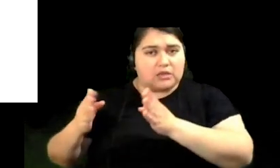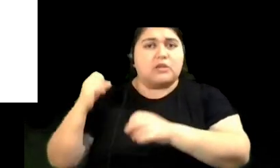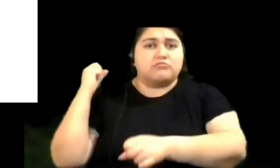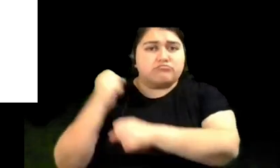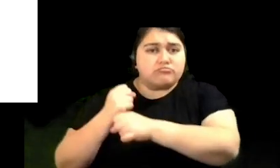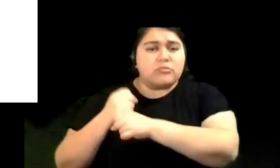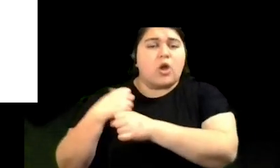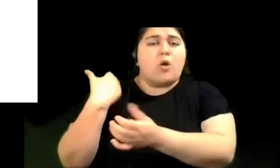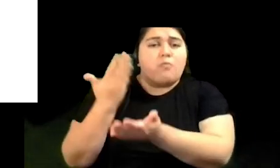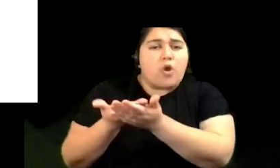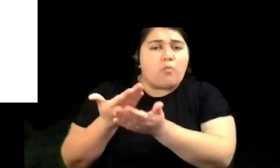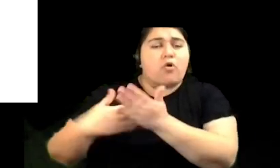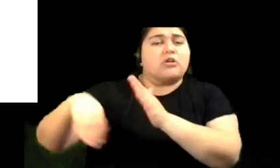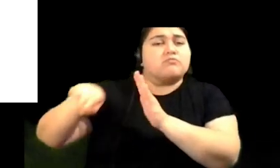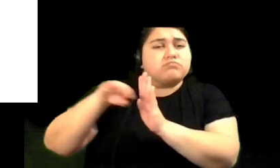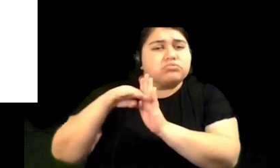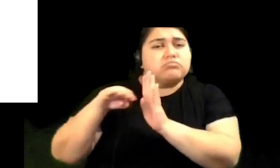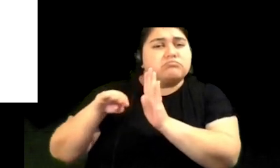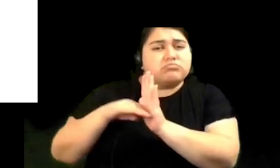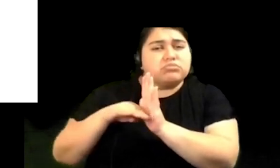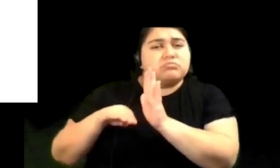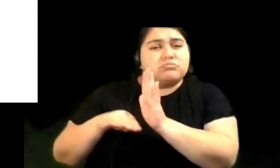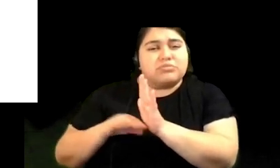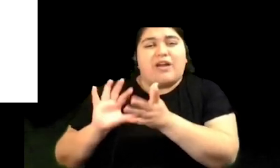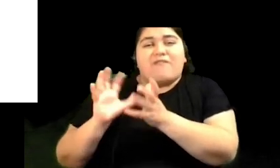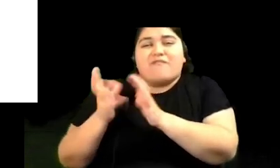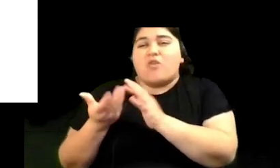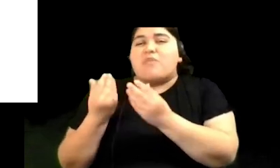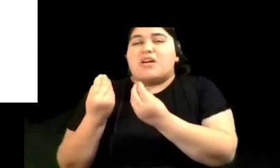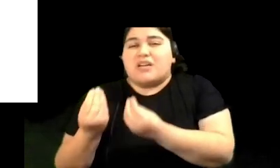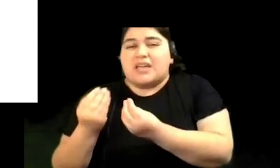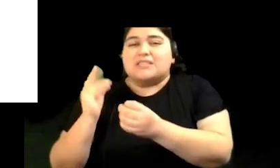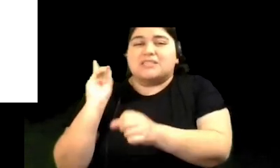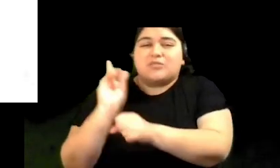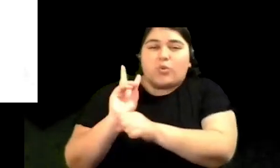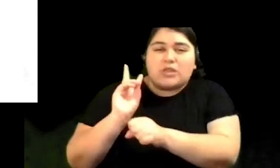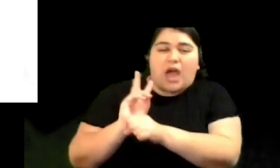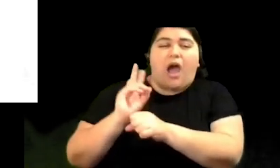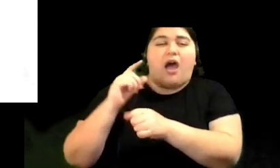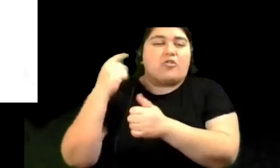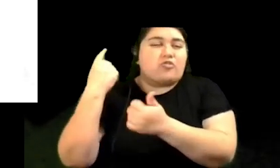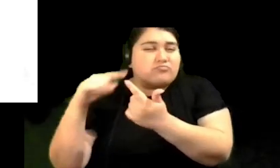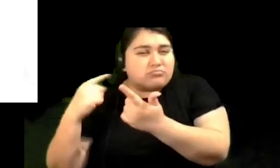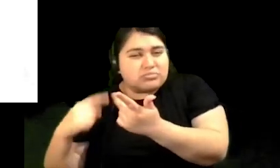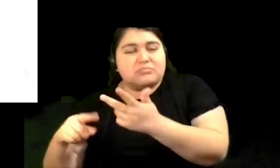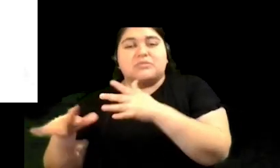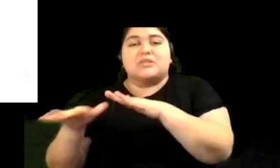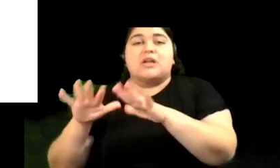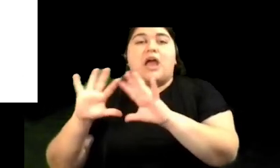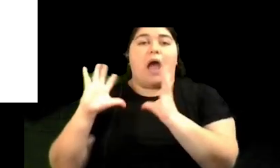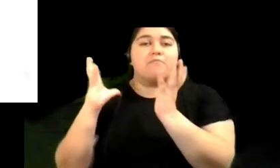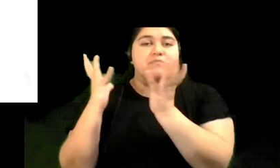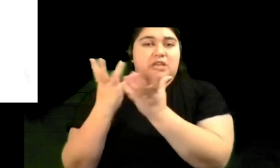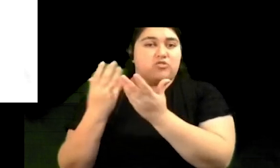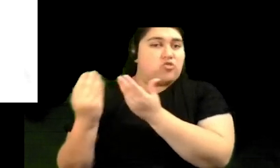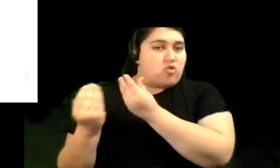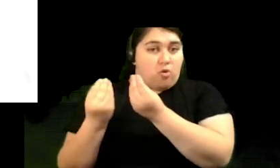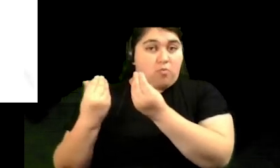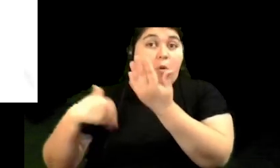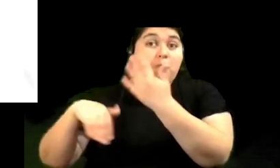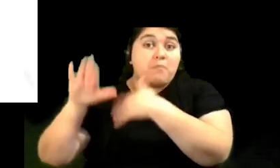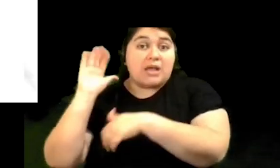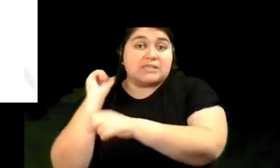pautas de acción con respecto a qué hacer con el ambiente, y ahí se está trabajando mucho, mucho más que en nuestro